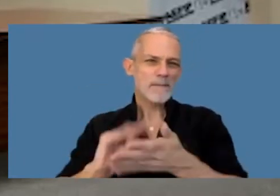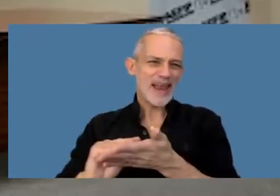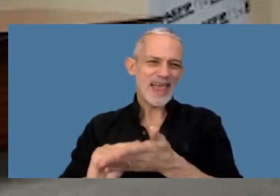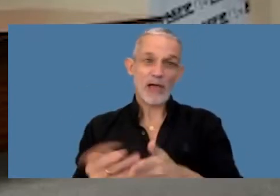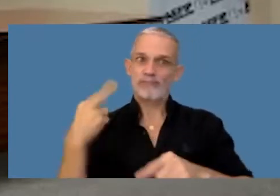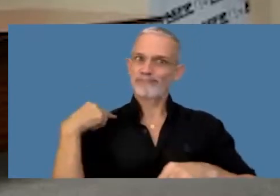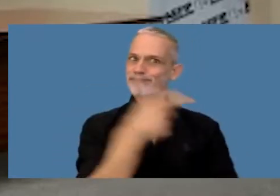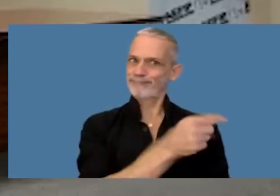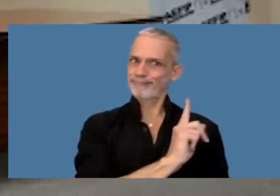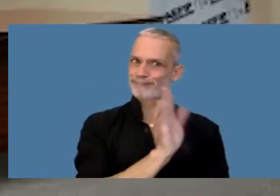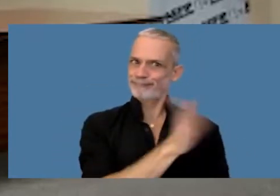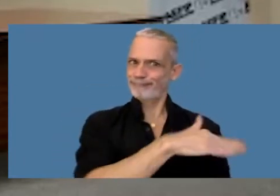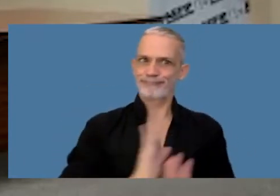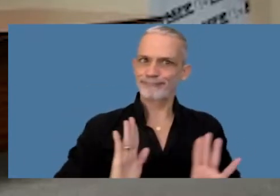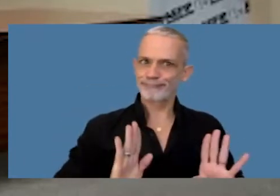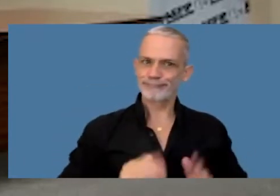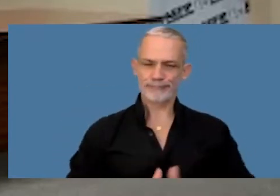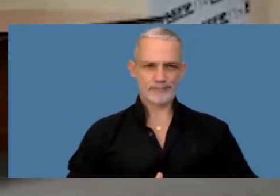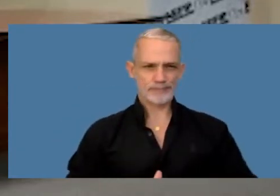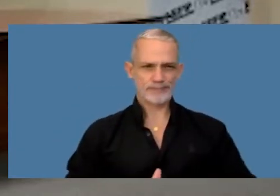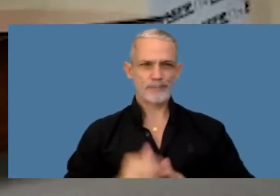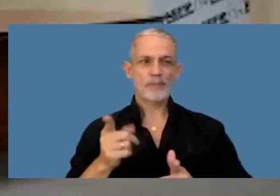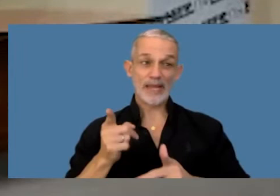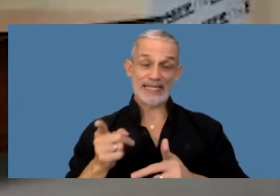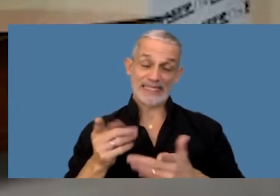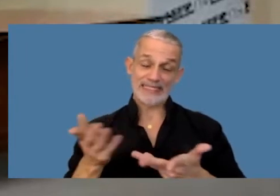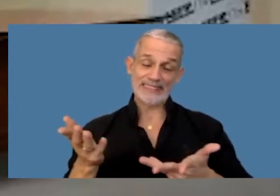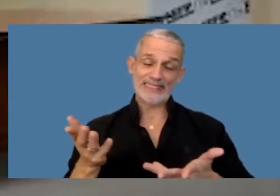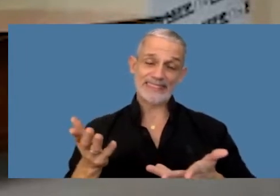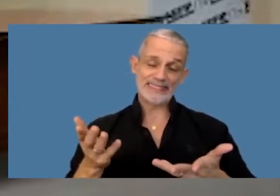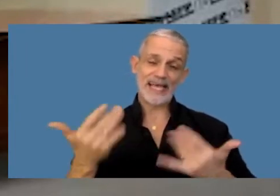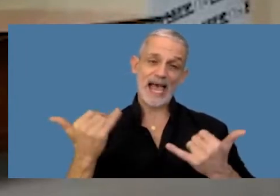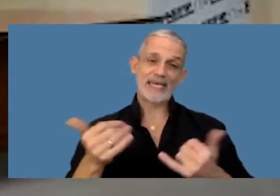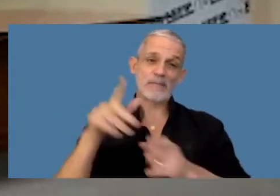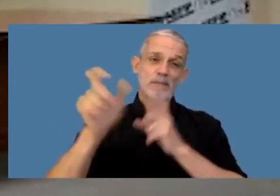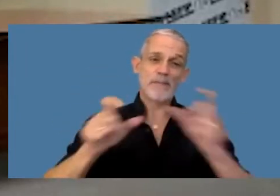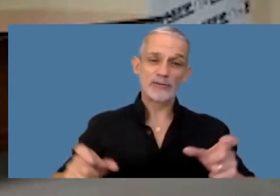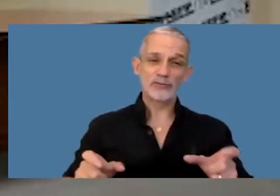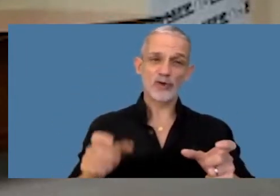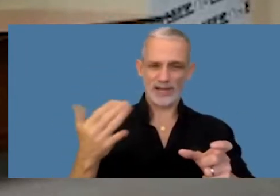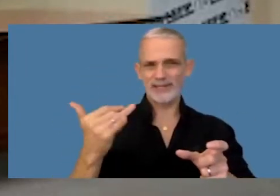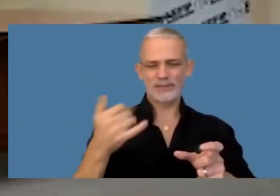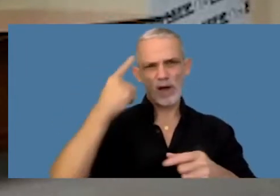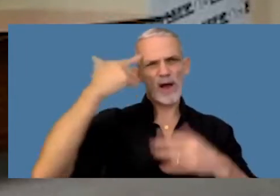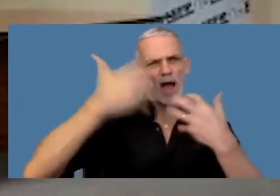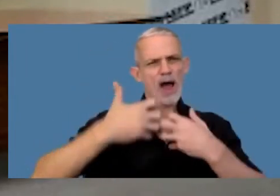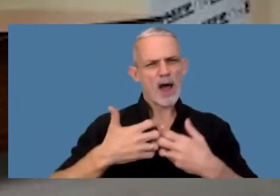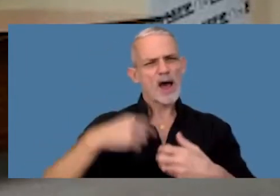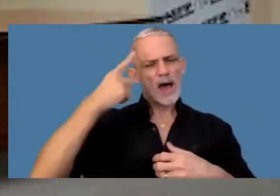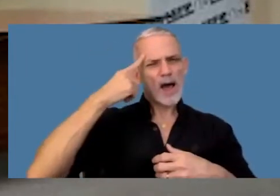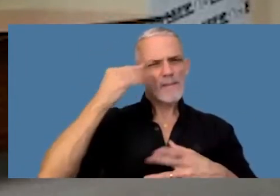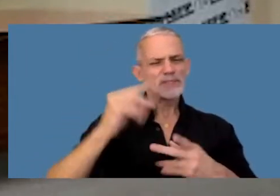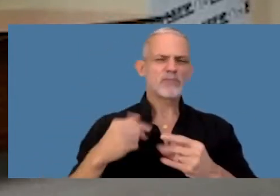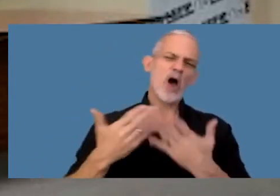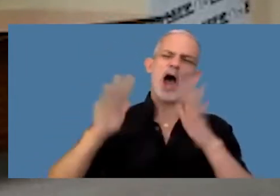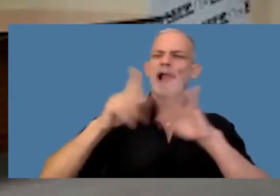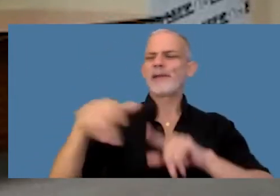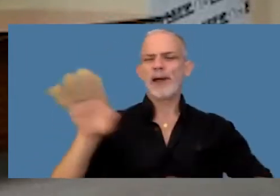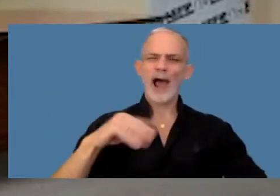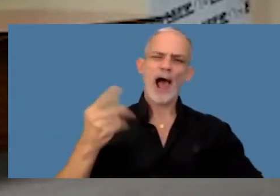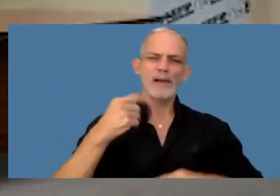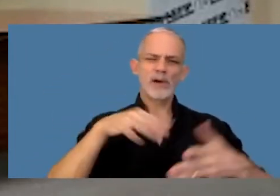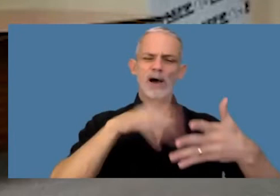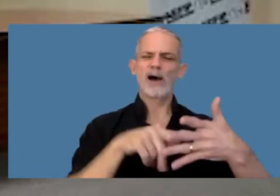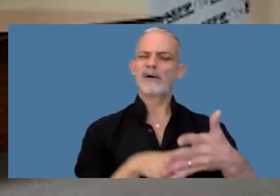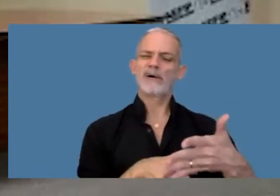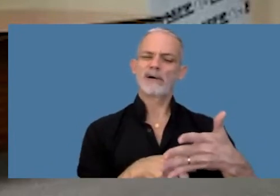Y claro, hay obviamente personas que tienen una reflexión y un pensamiento liberal, y la lectura que hacen